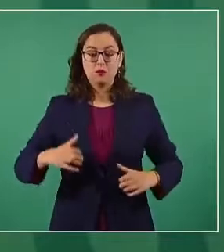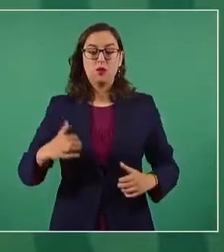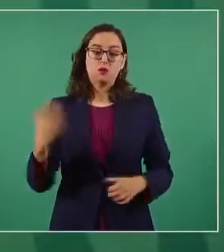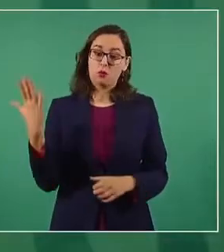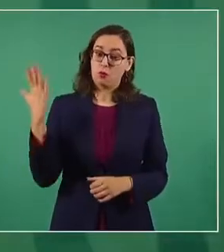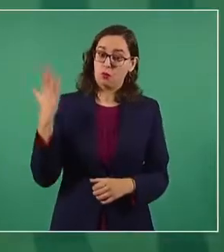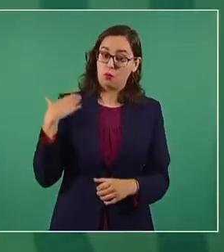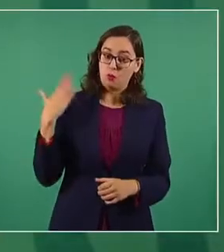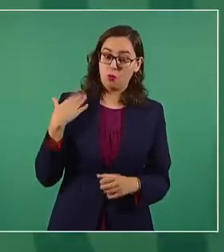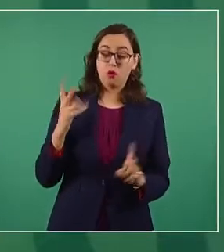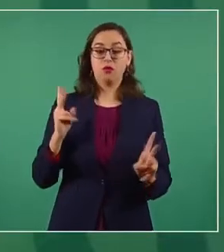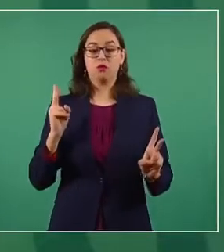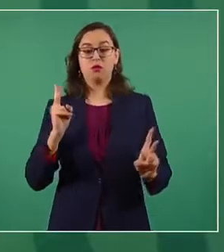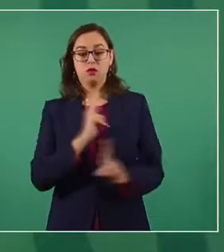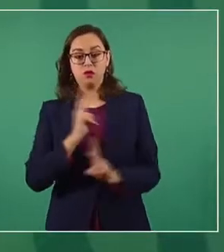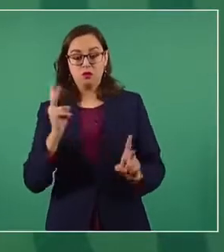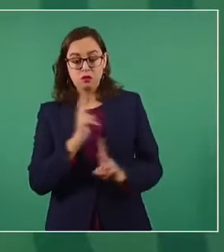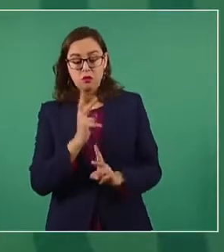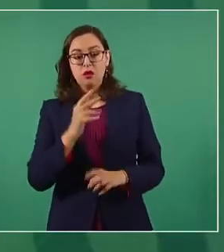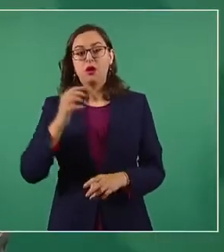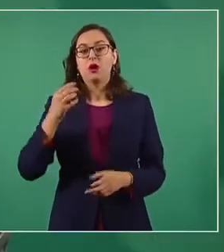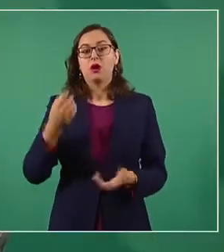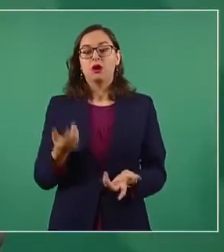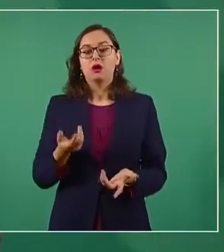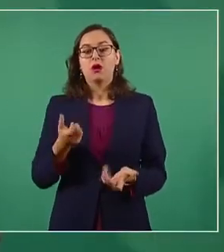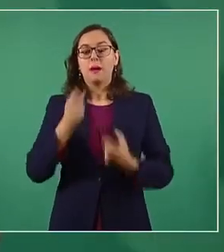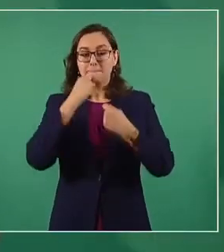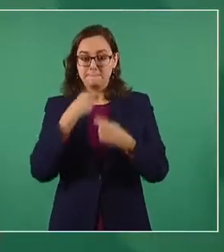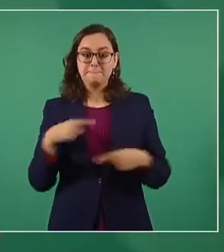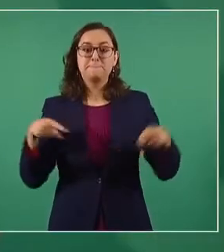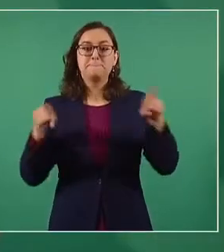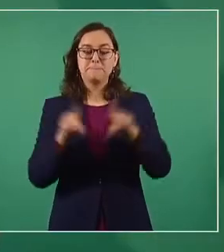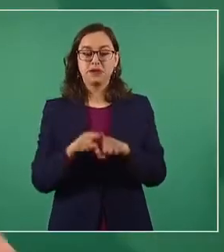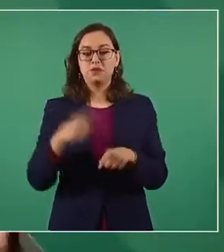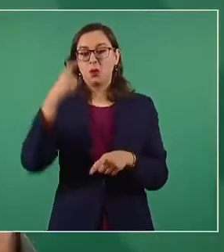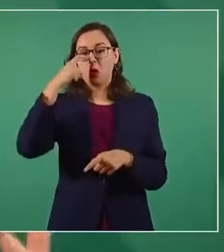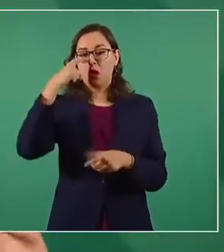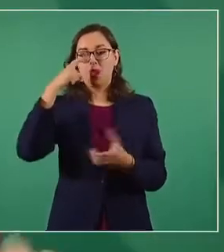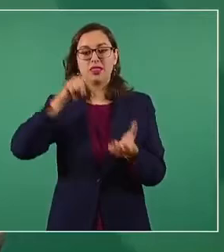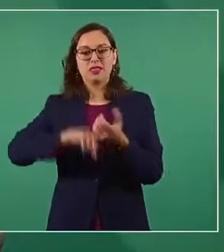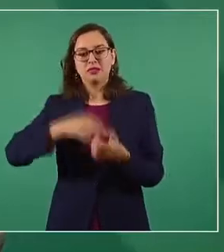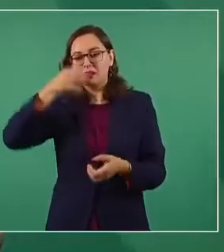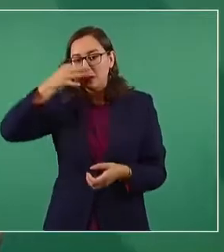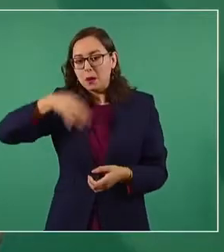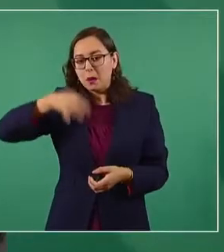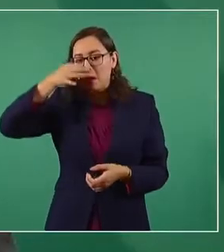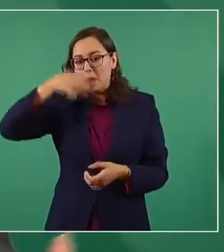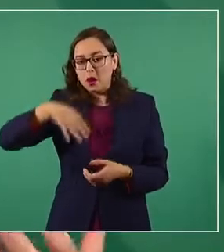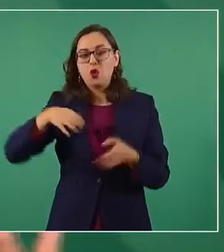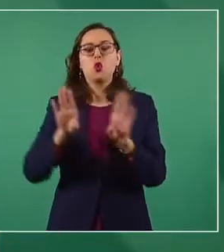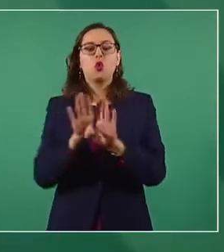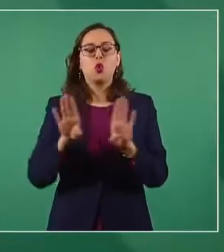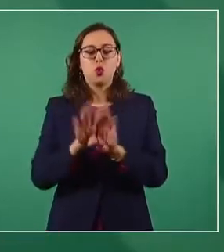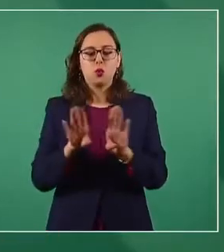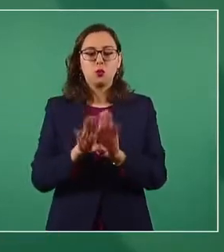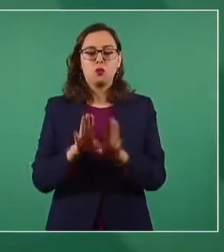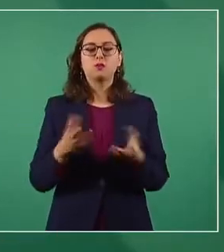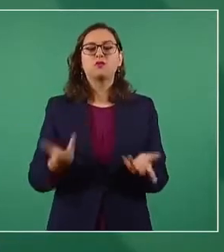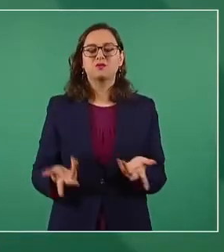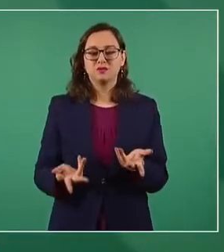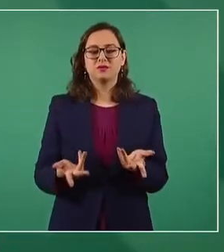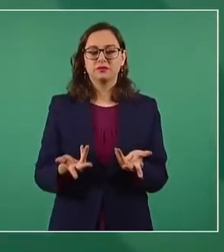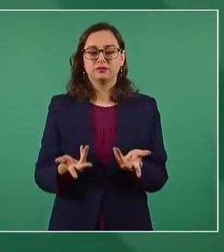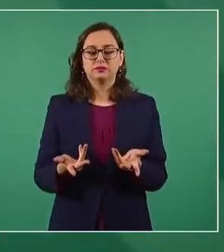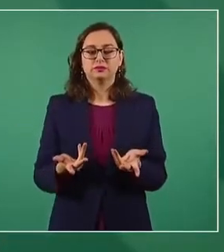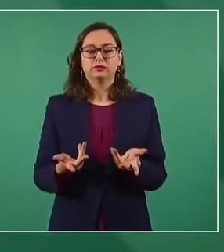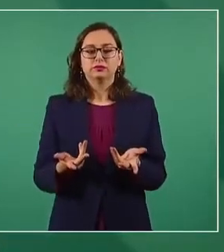la producción de moco respiratorio, el movimiento de ese moco, la densidad de ese moco, el